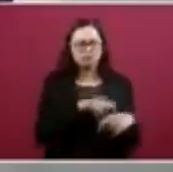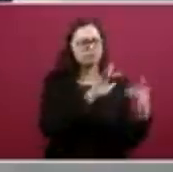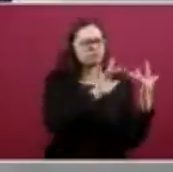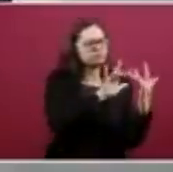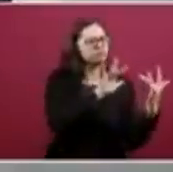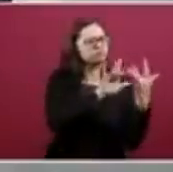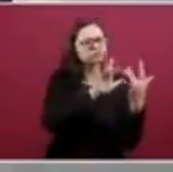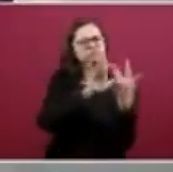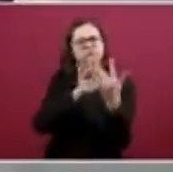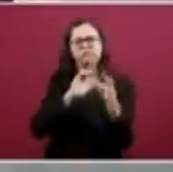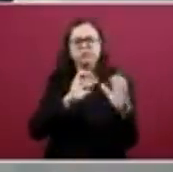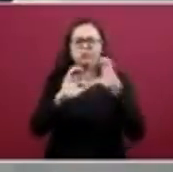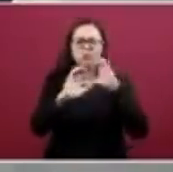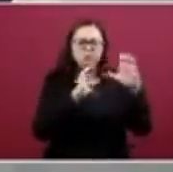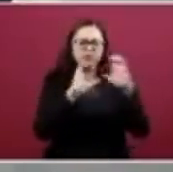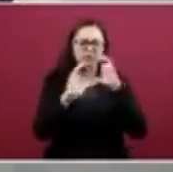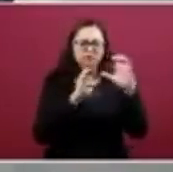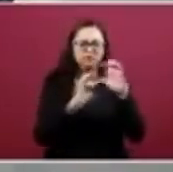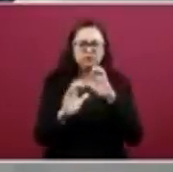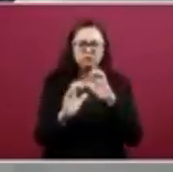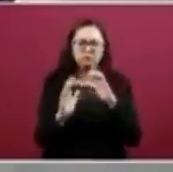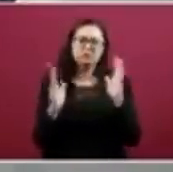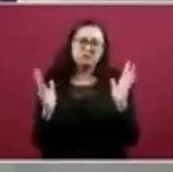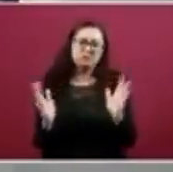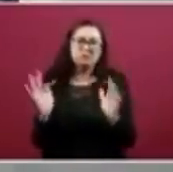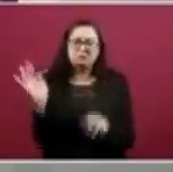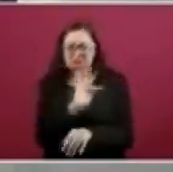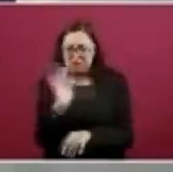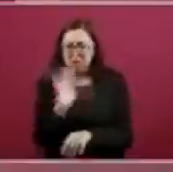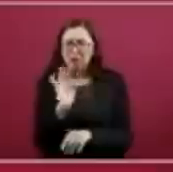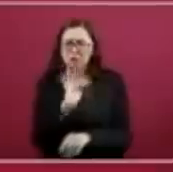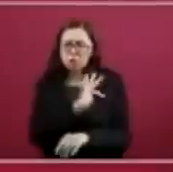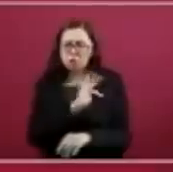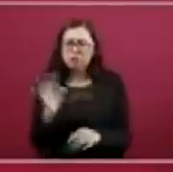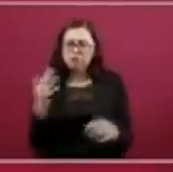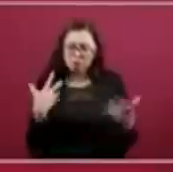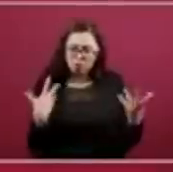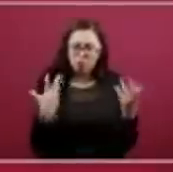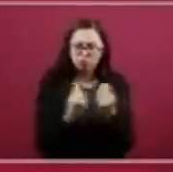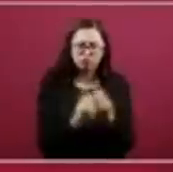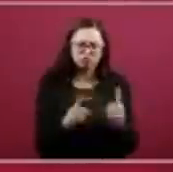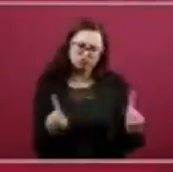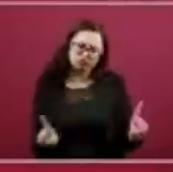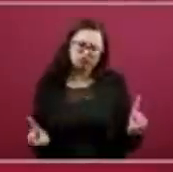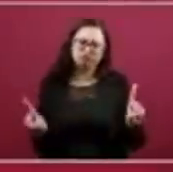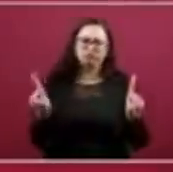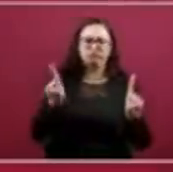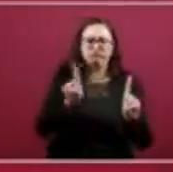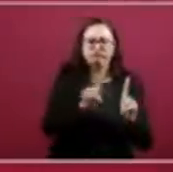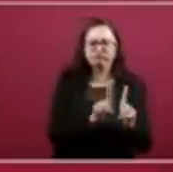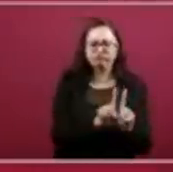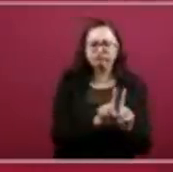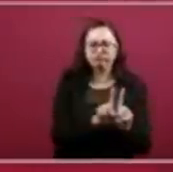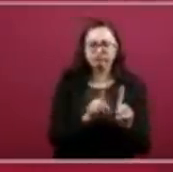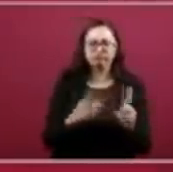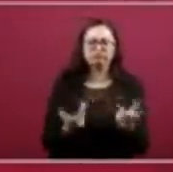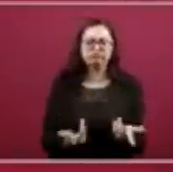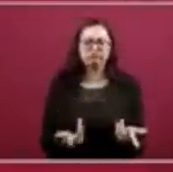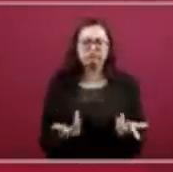que al mismo tiempo pueda yo estar en la plaza con la gente, porque